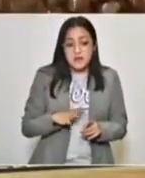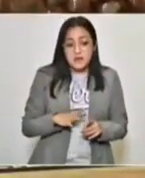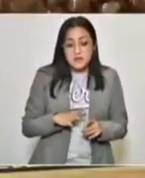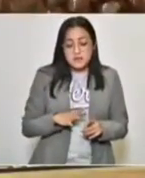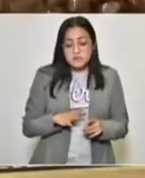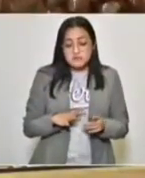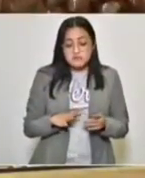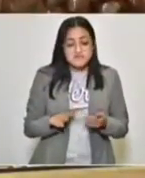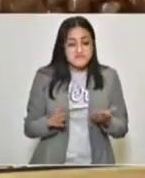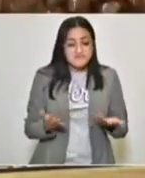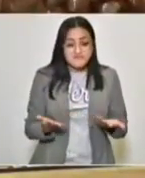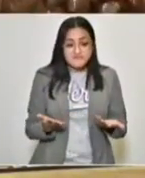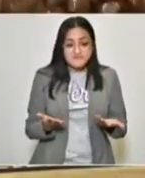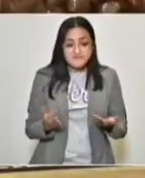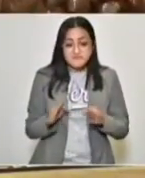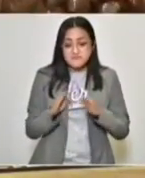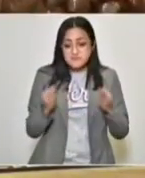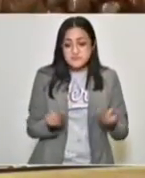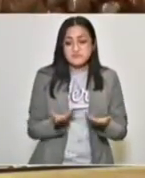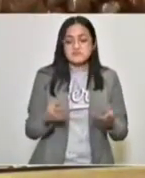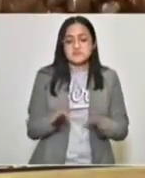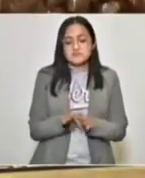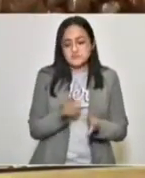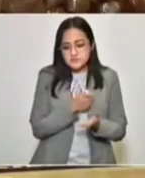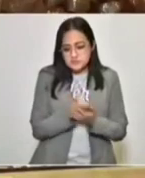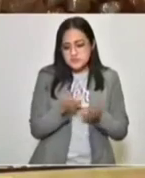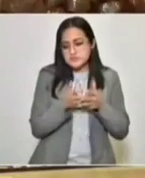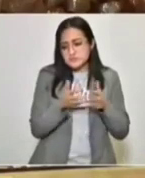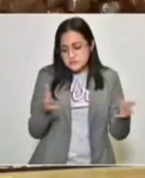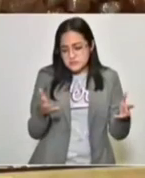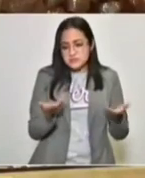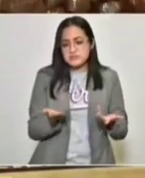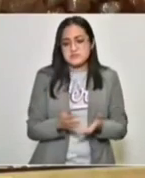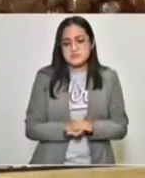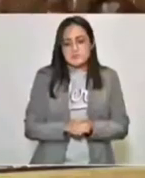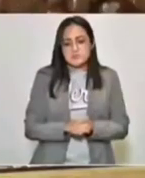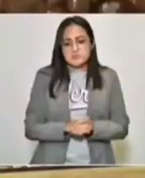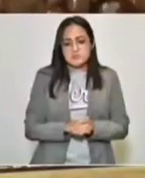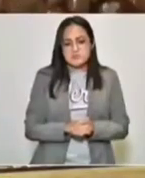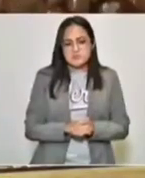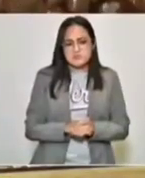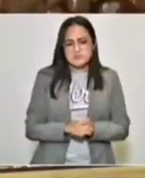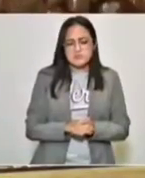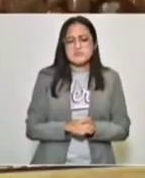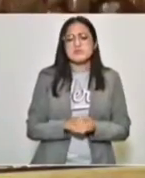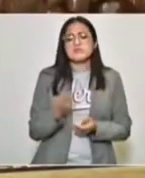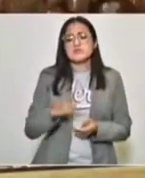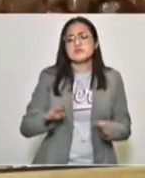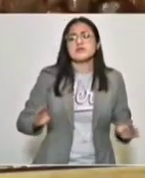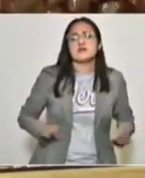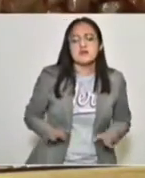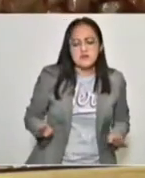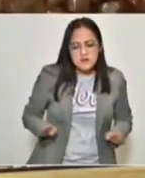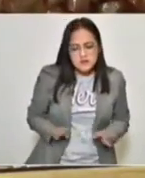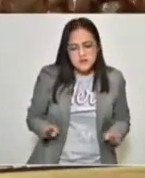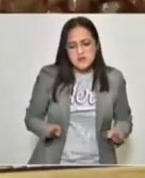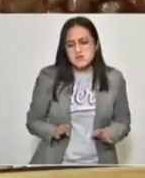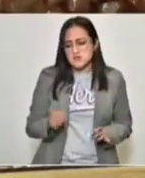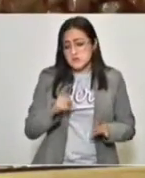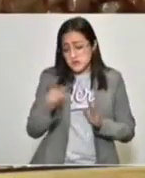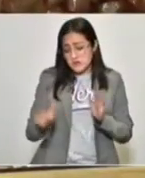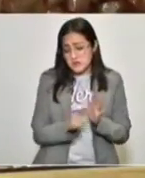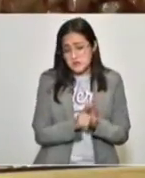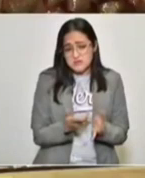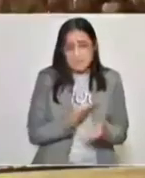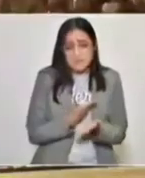la formación de fortunas inmensas, sino los comportamientos que no están ajustados a la ley,